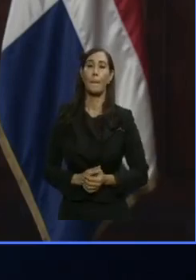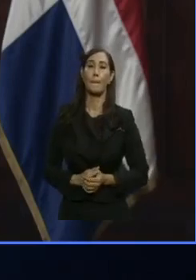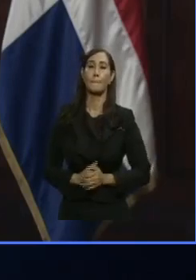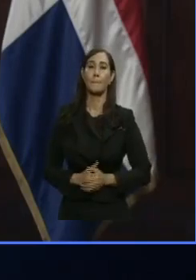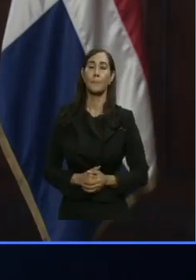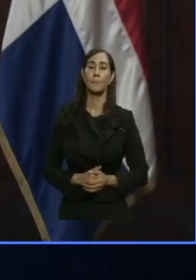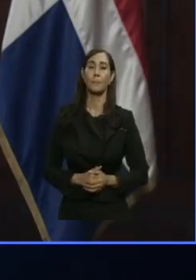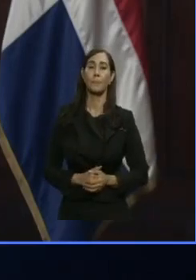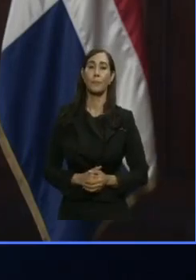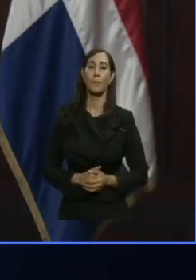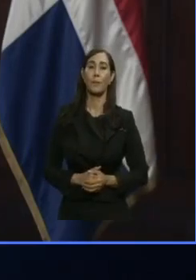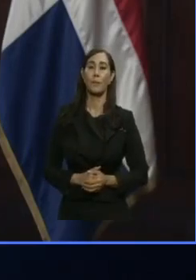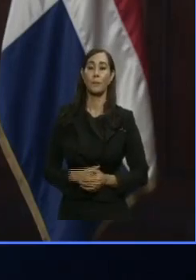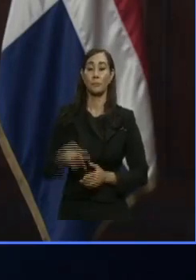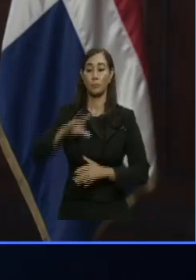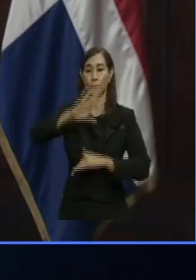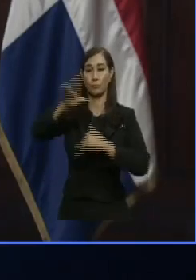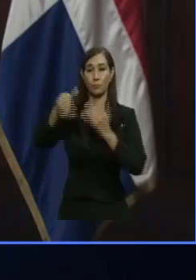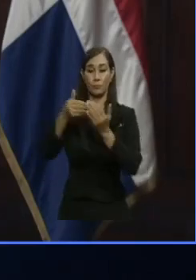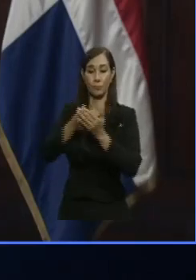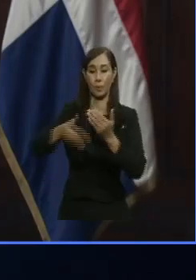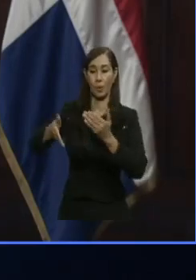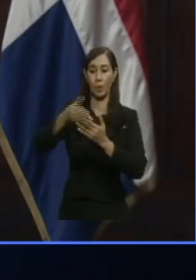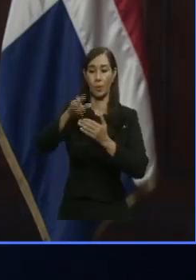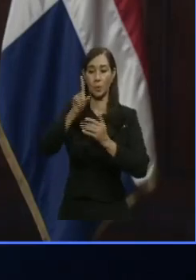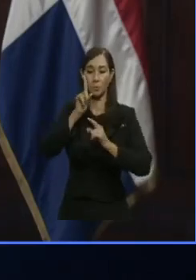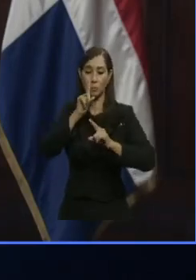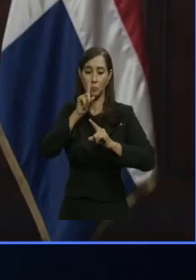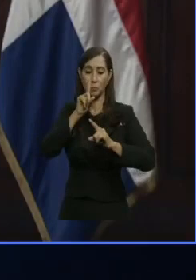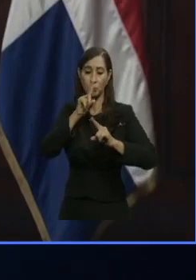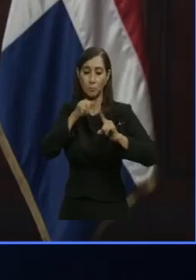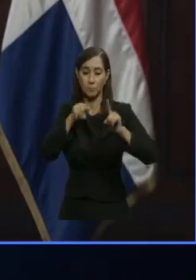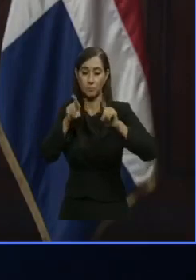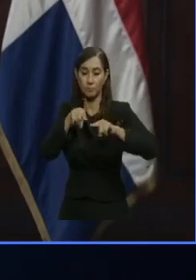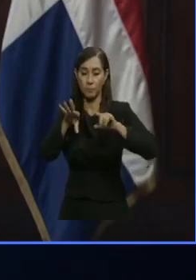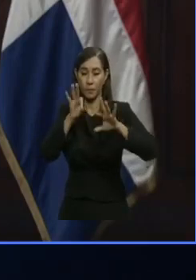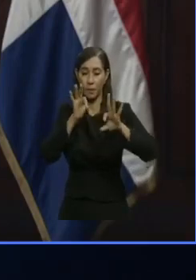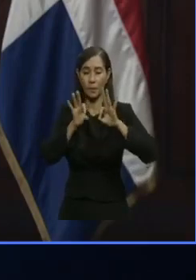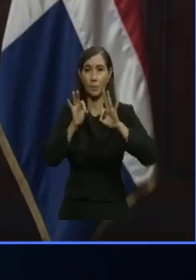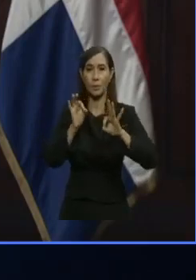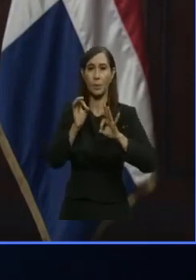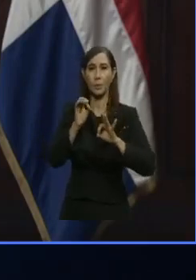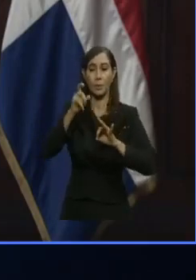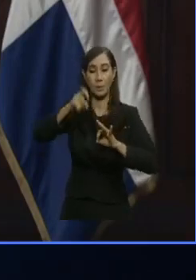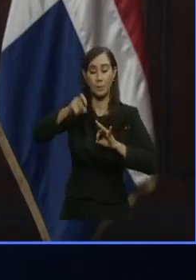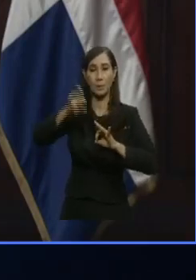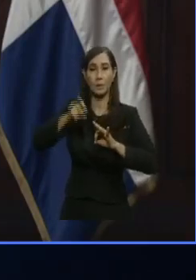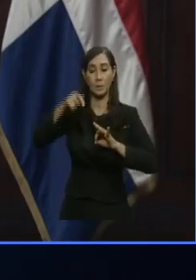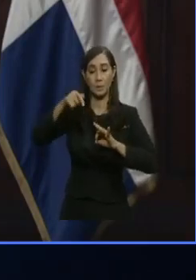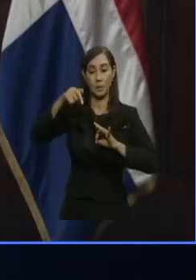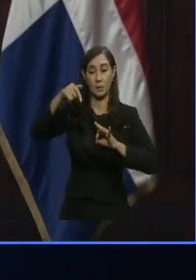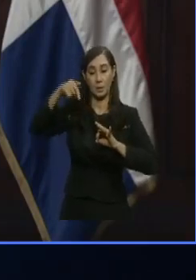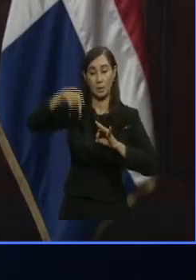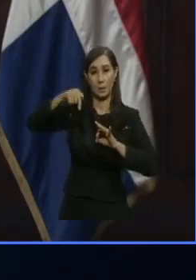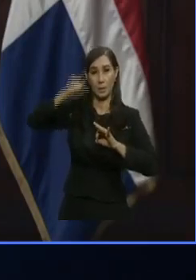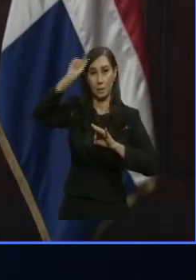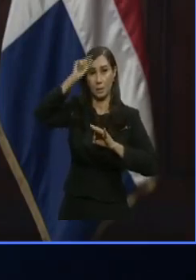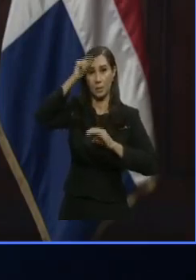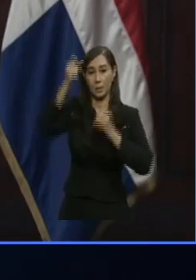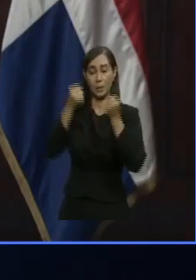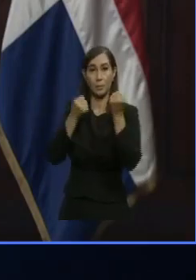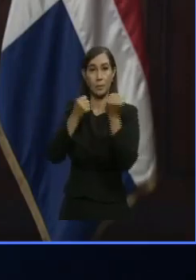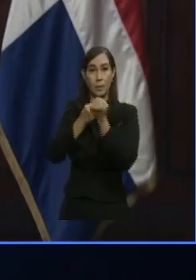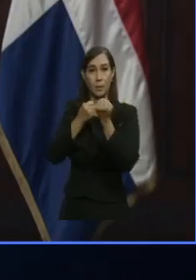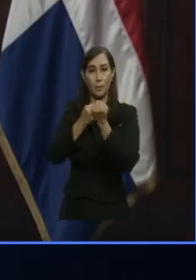inespre por ejemplo en poner puestos de venta en mercado popular no es una guagüita que pasa hoy ya no pasa más